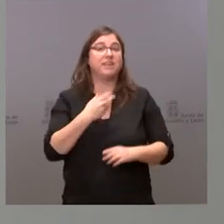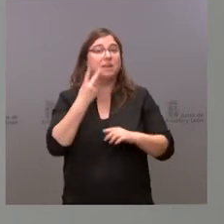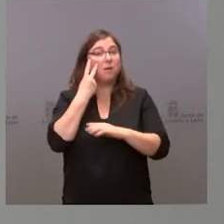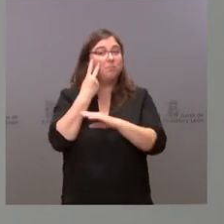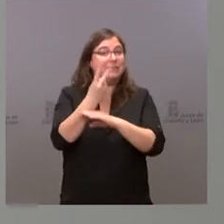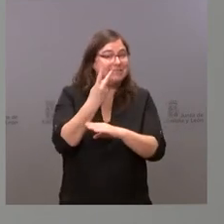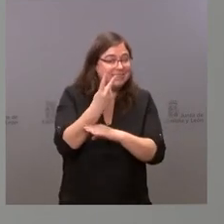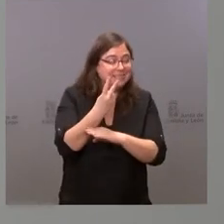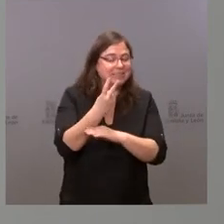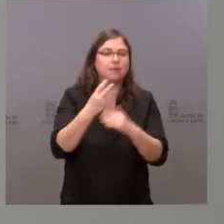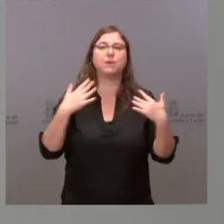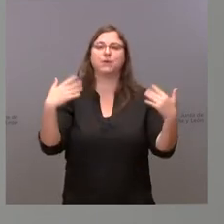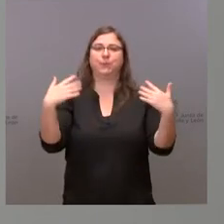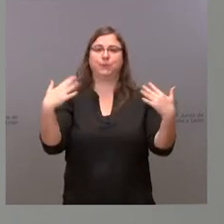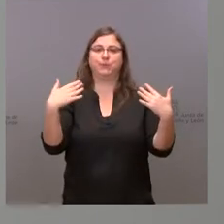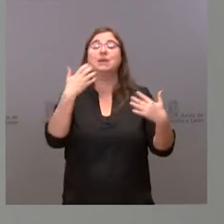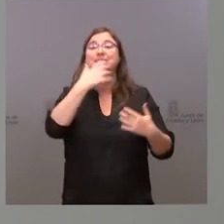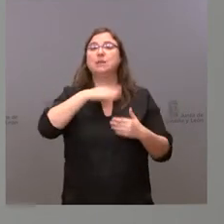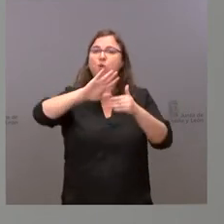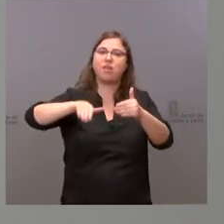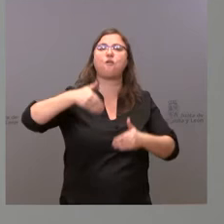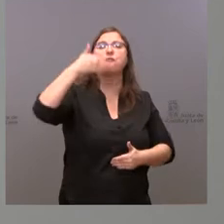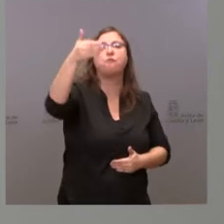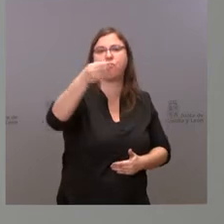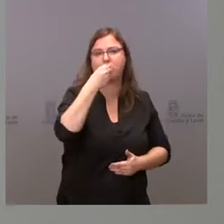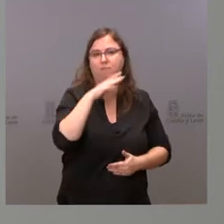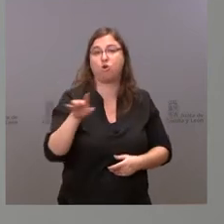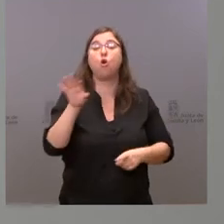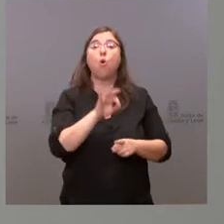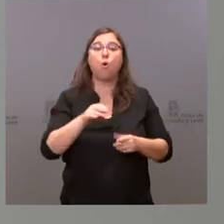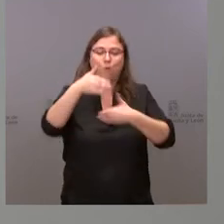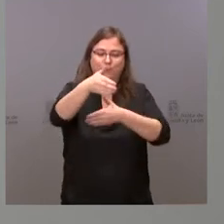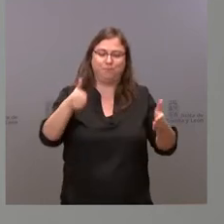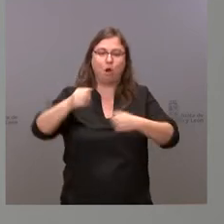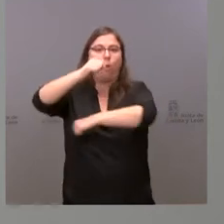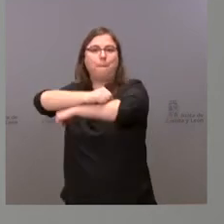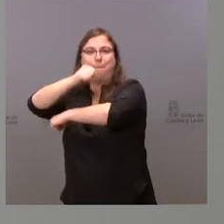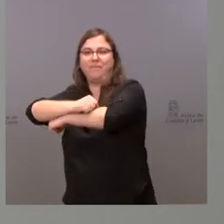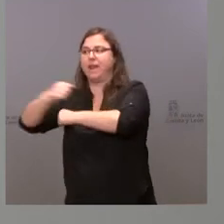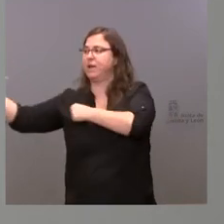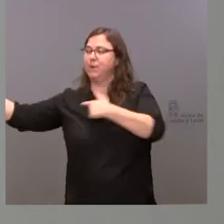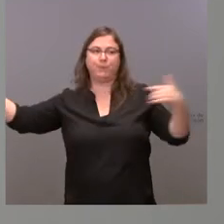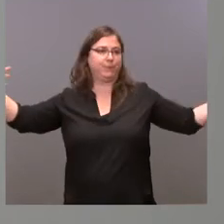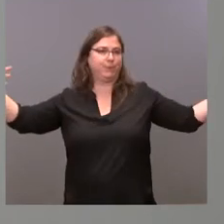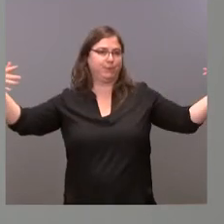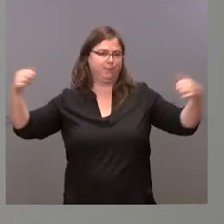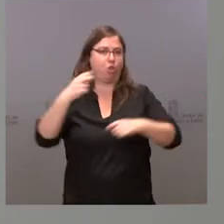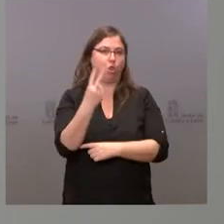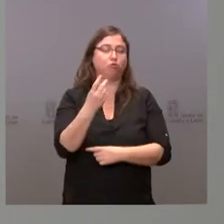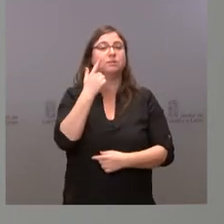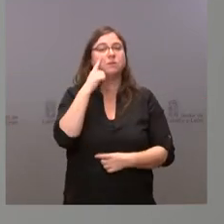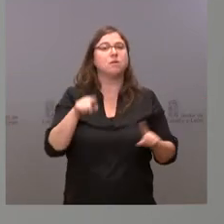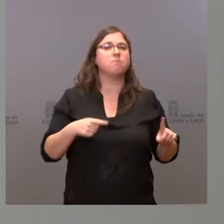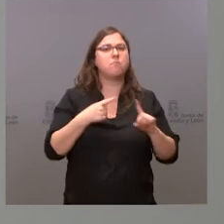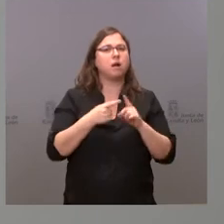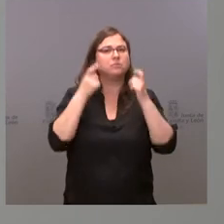espacios abiertos y si es posible en el exterior o en interiores con ventilación cruzada importante y se recomienda el